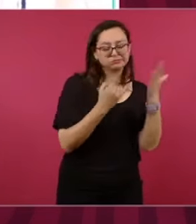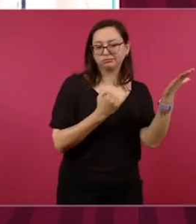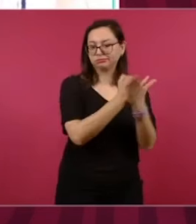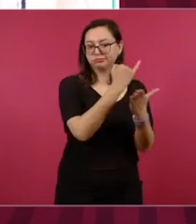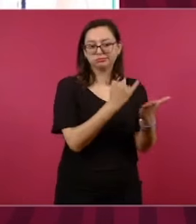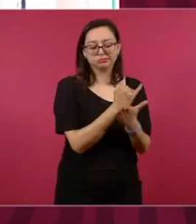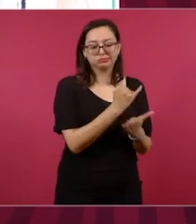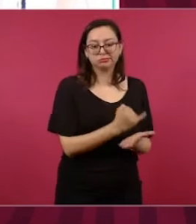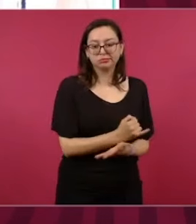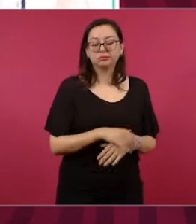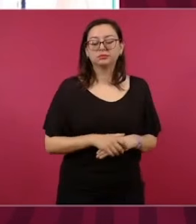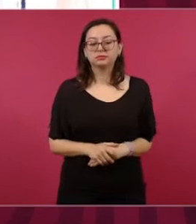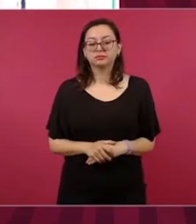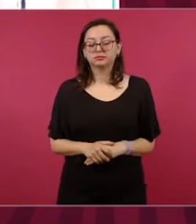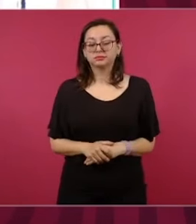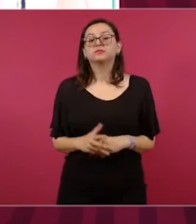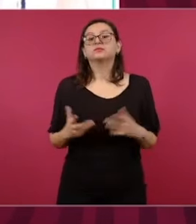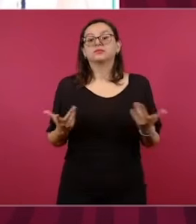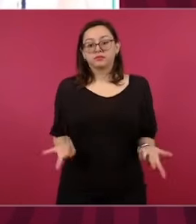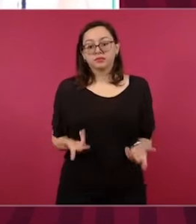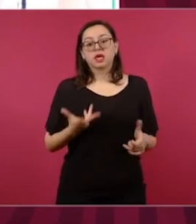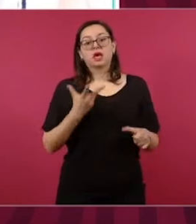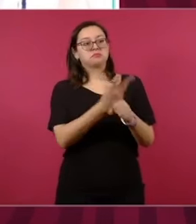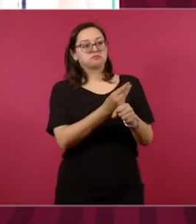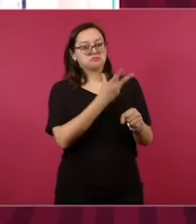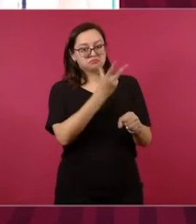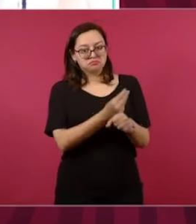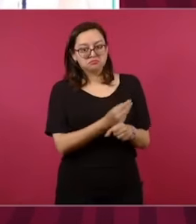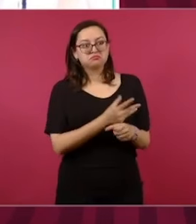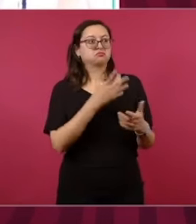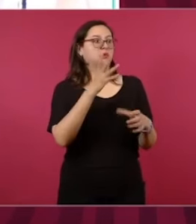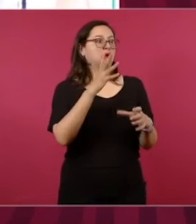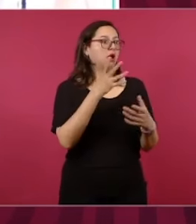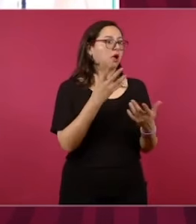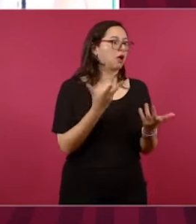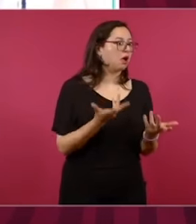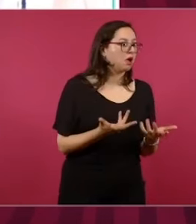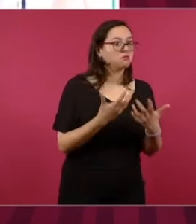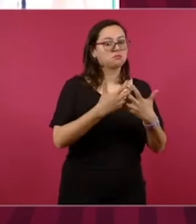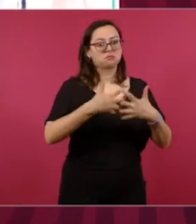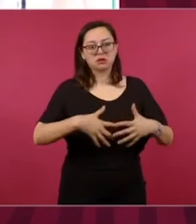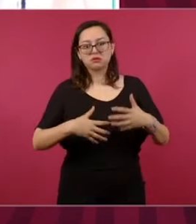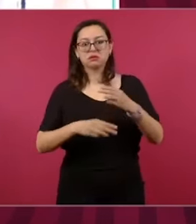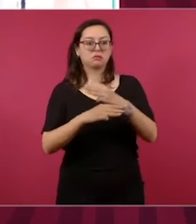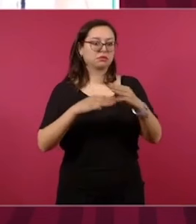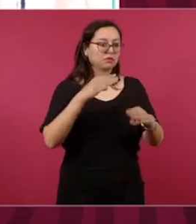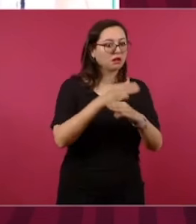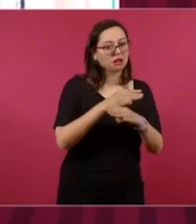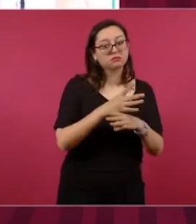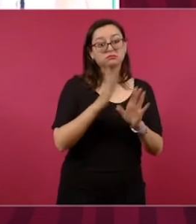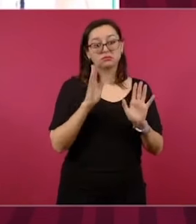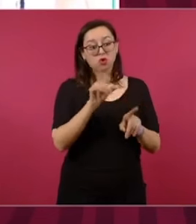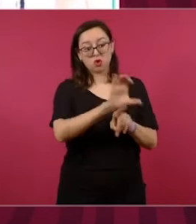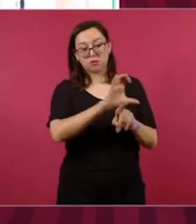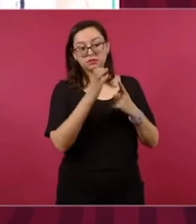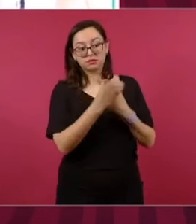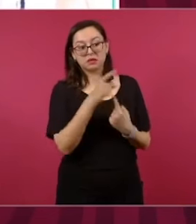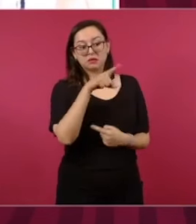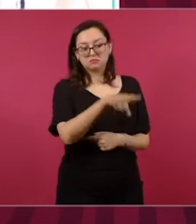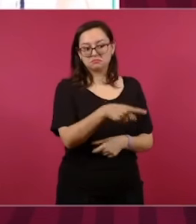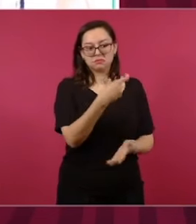médicas. Pues si se requiere de rehabilitación, reparación, insumos médicos, pues bueno, estos comités lo van